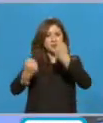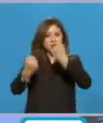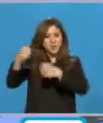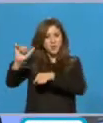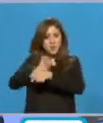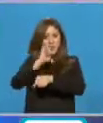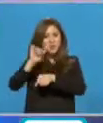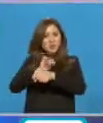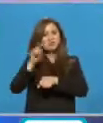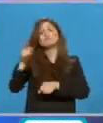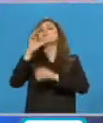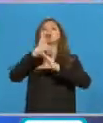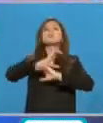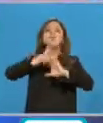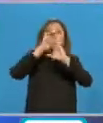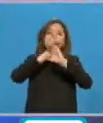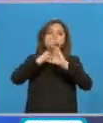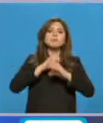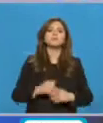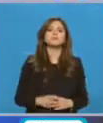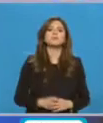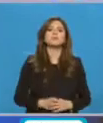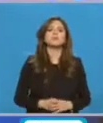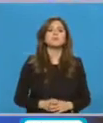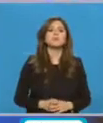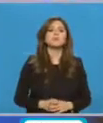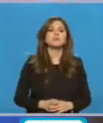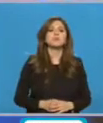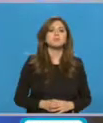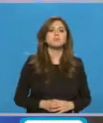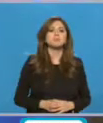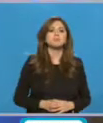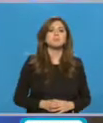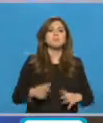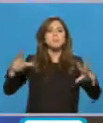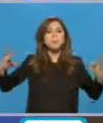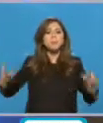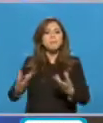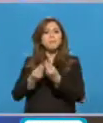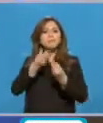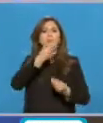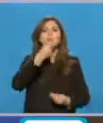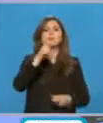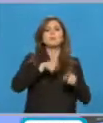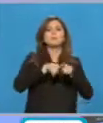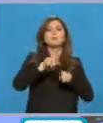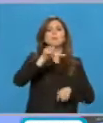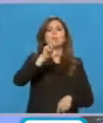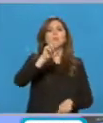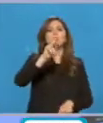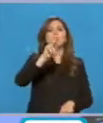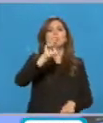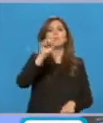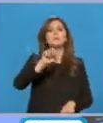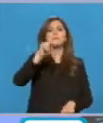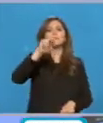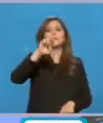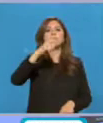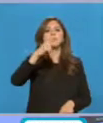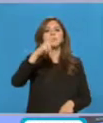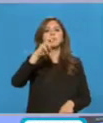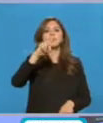sí. Entonces, se le ocurre, se juntan los hermanos López Negrete, que eran los que organizaban las carreras,